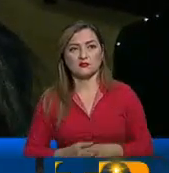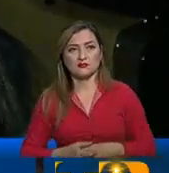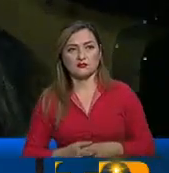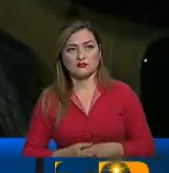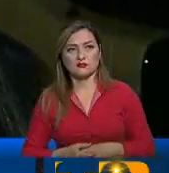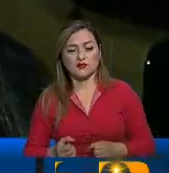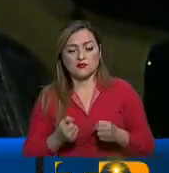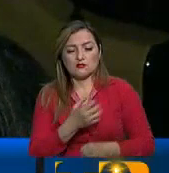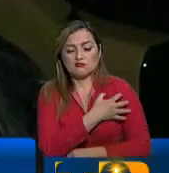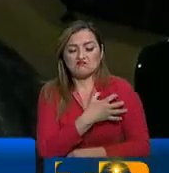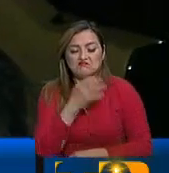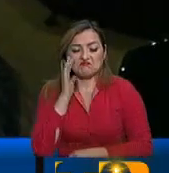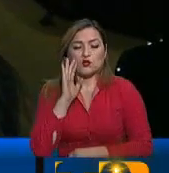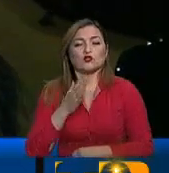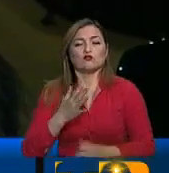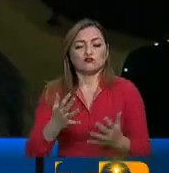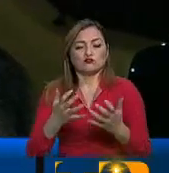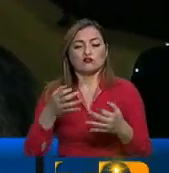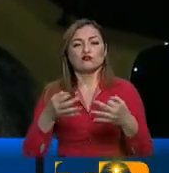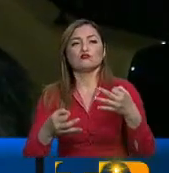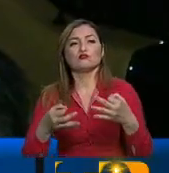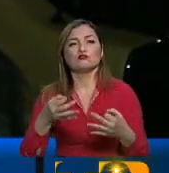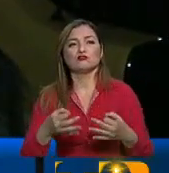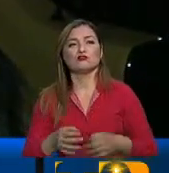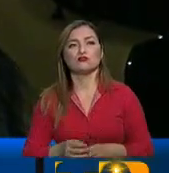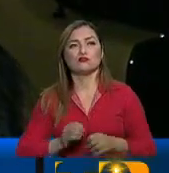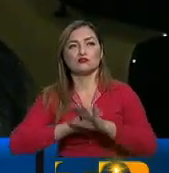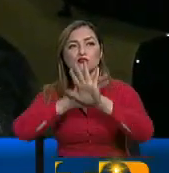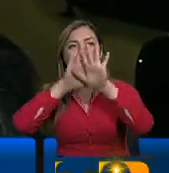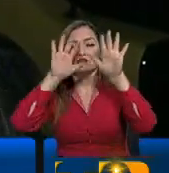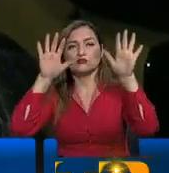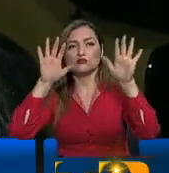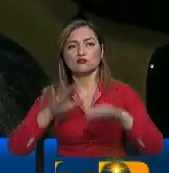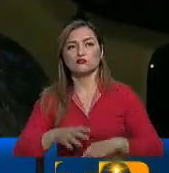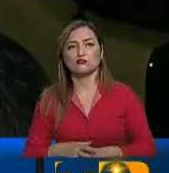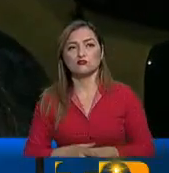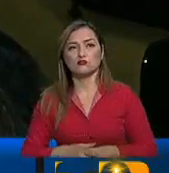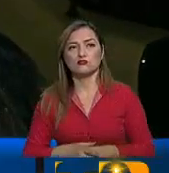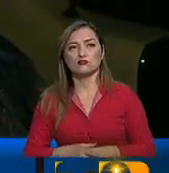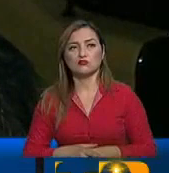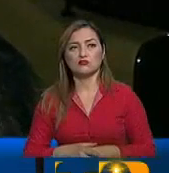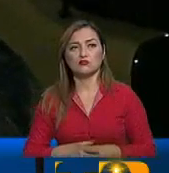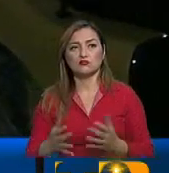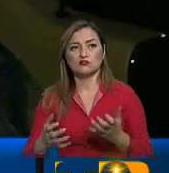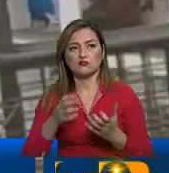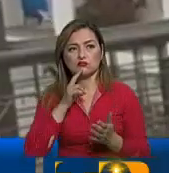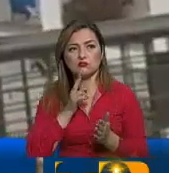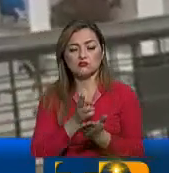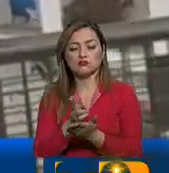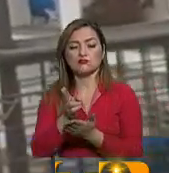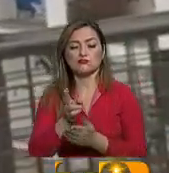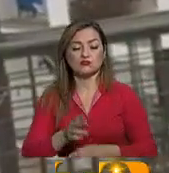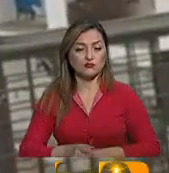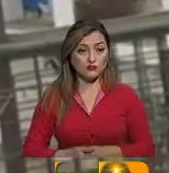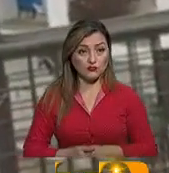tanto valor quiero justicia que quiero que todo sea claro que quiero que todo sea honestidad el